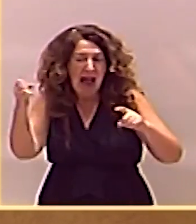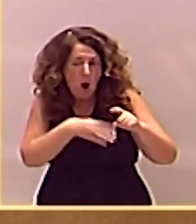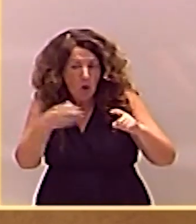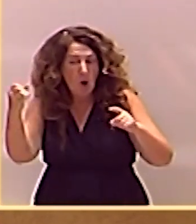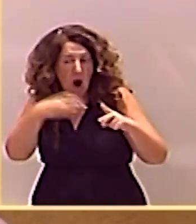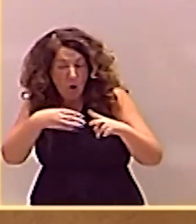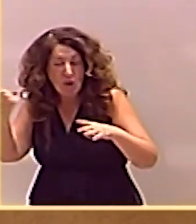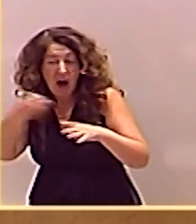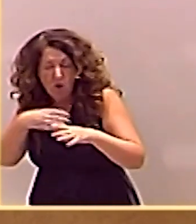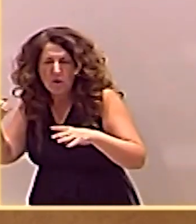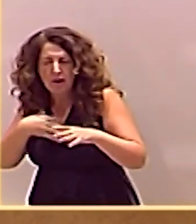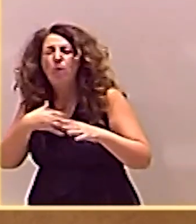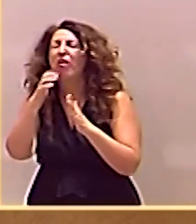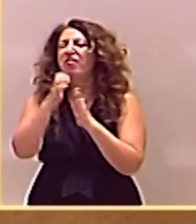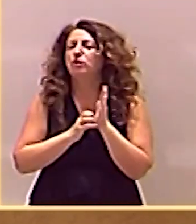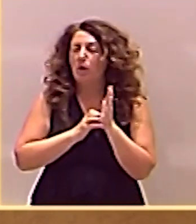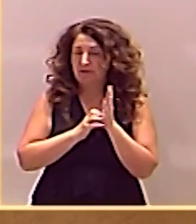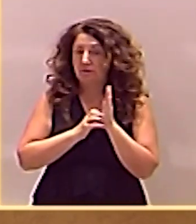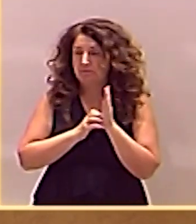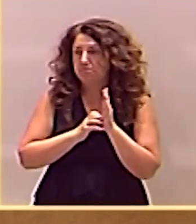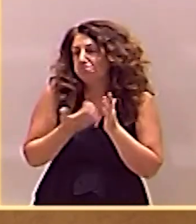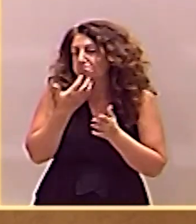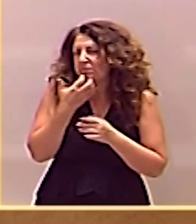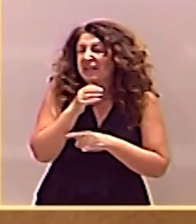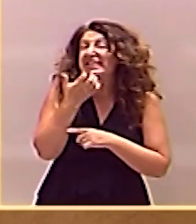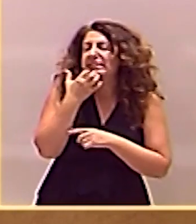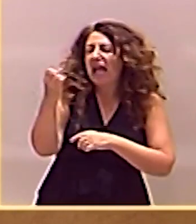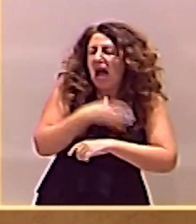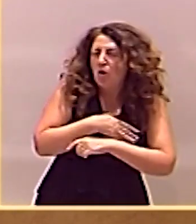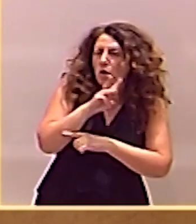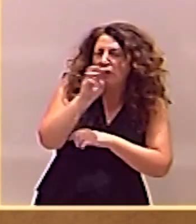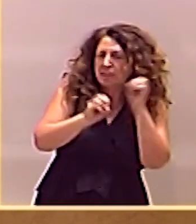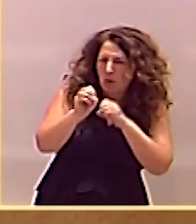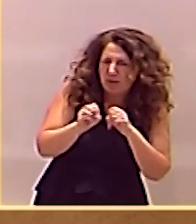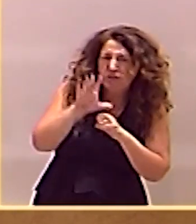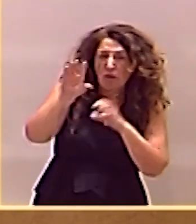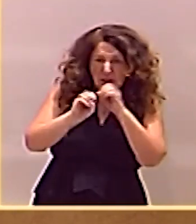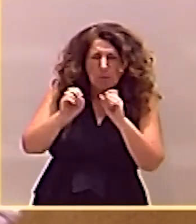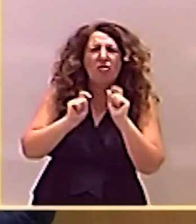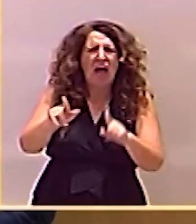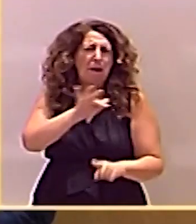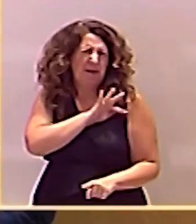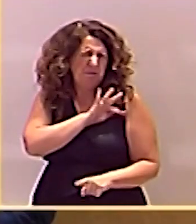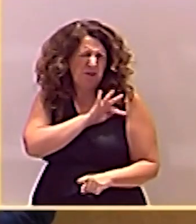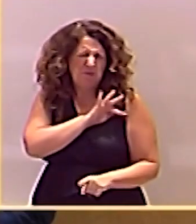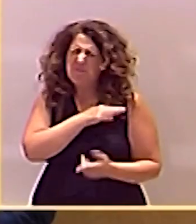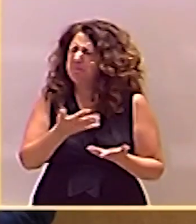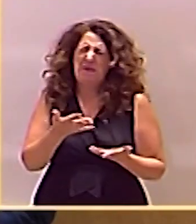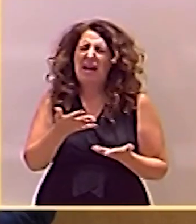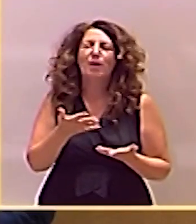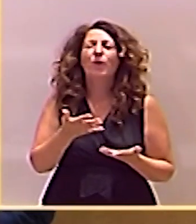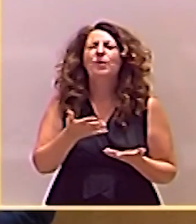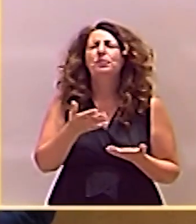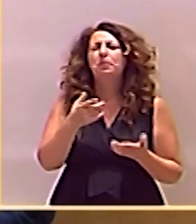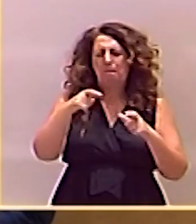acordo con a propuesta que aquí se señala, un 3, un 5 ou un 20% da energia. Prémielos. Non les incremente